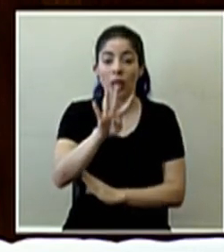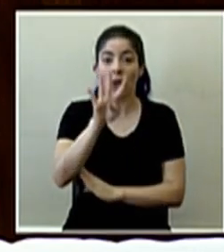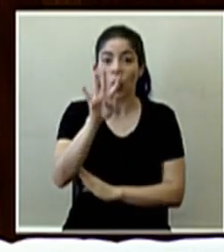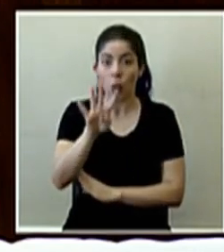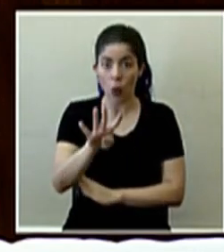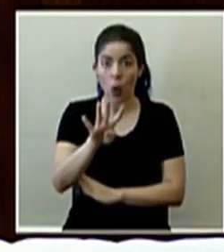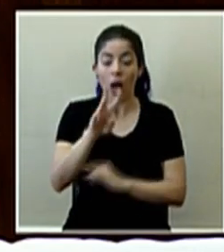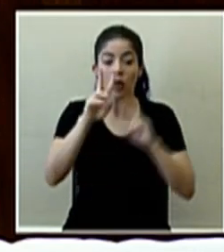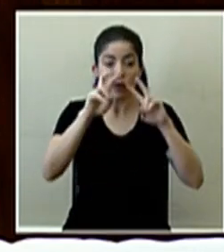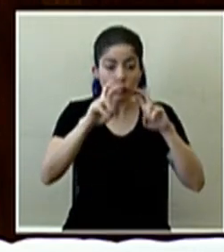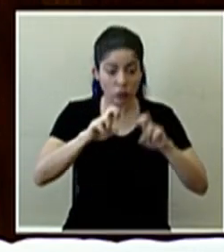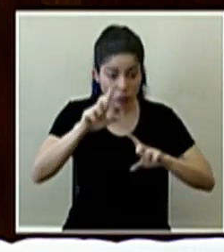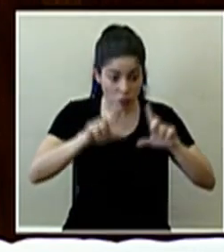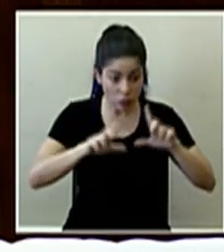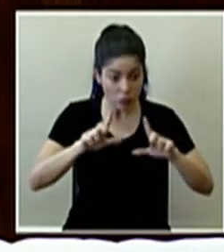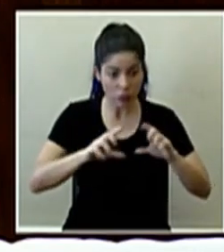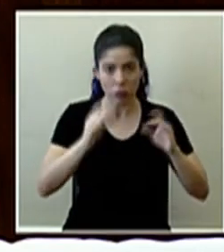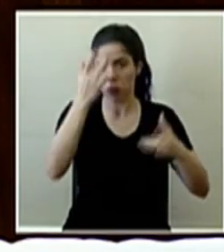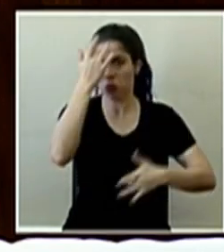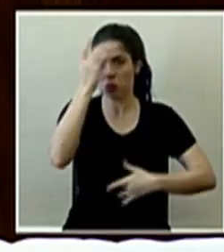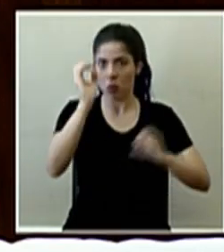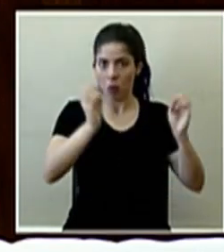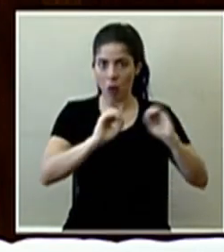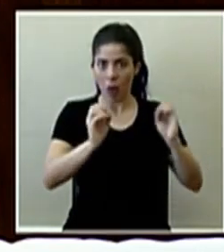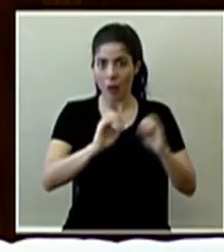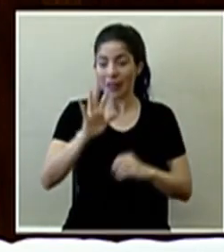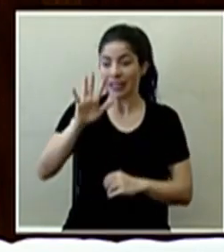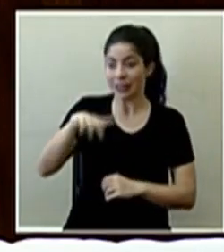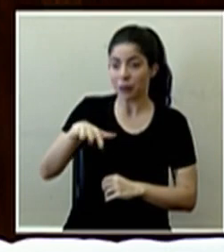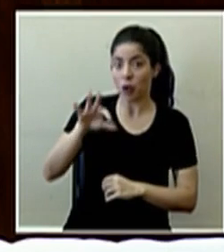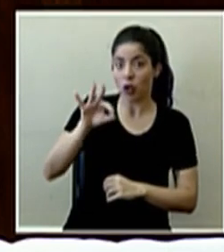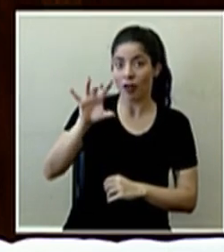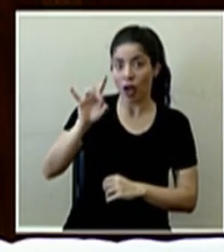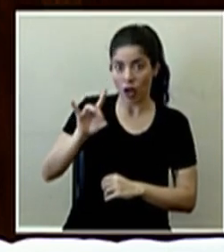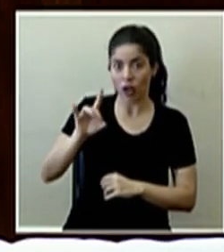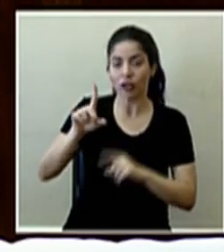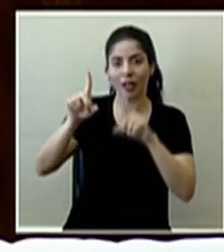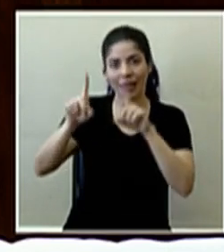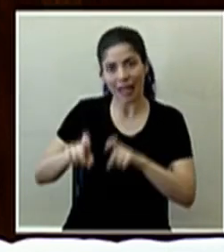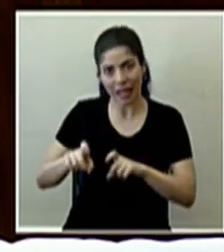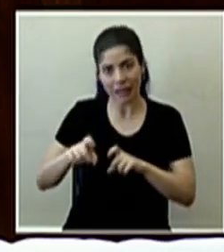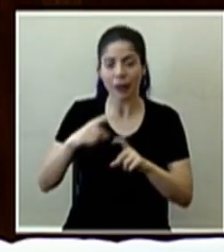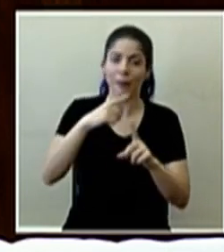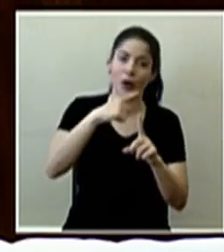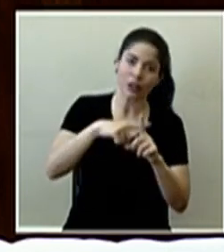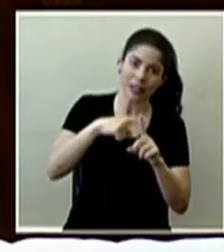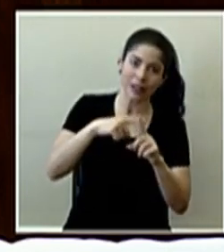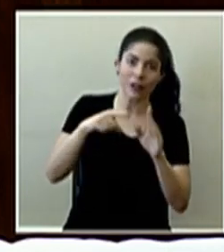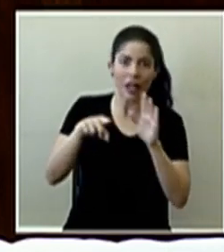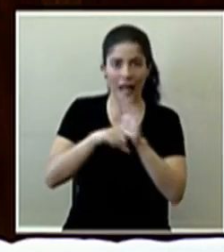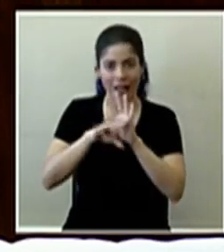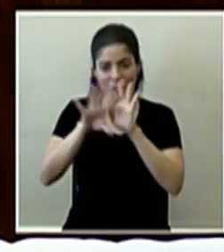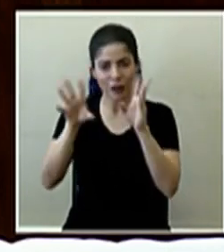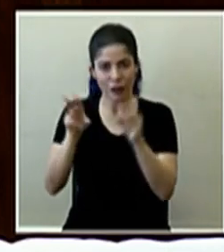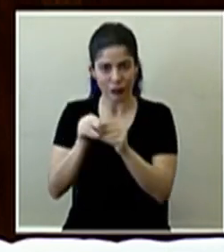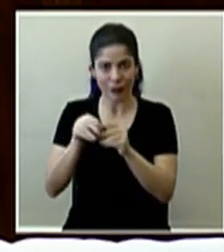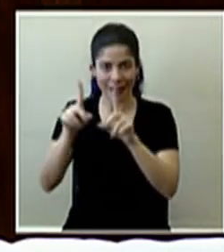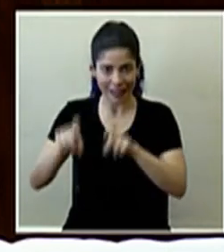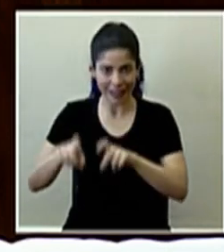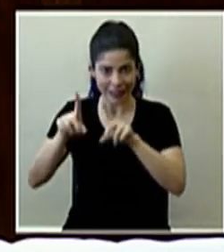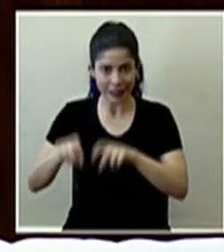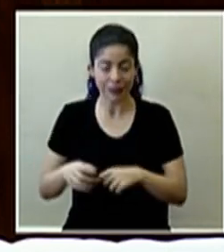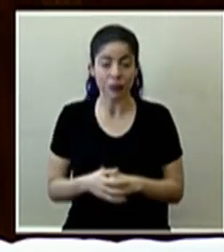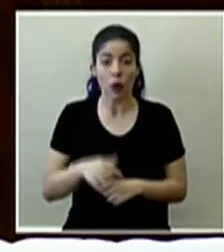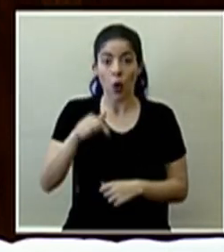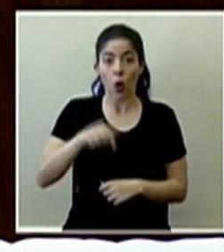4.644 casos descartados, 5.098 test entre positivos y descartados en total.